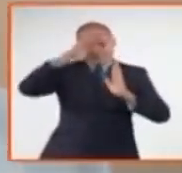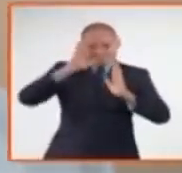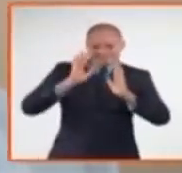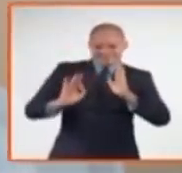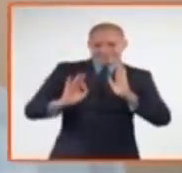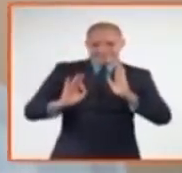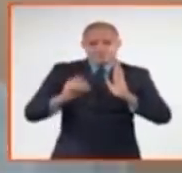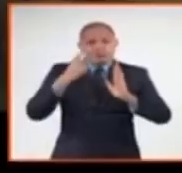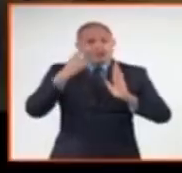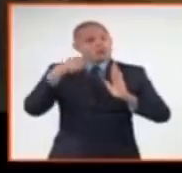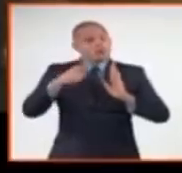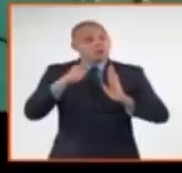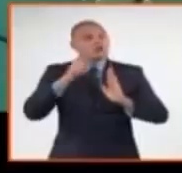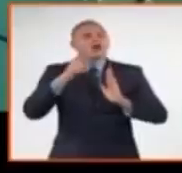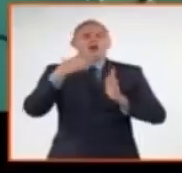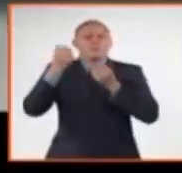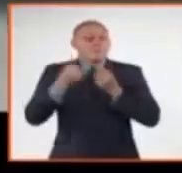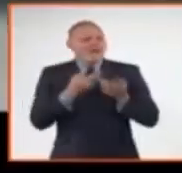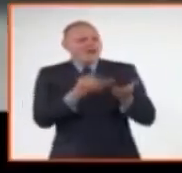bien